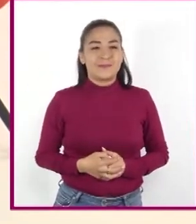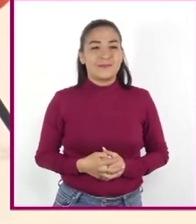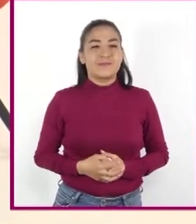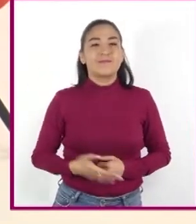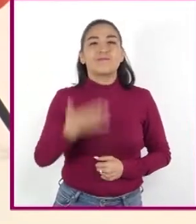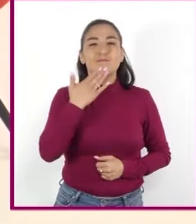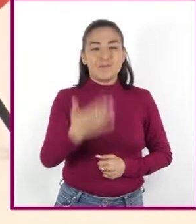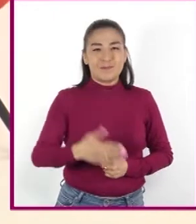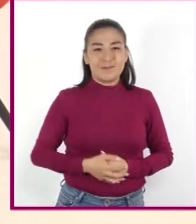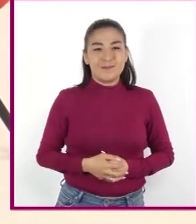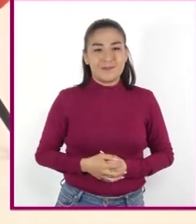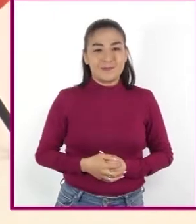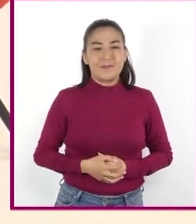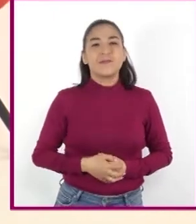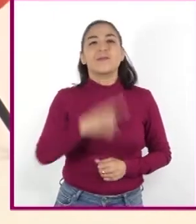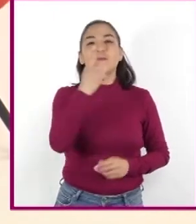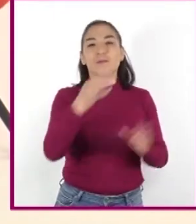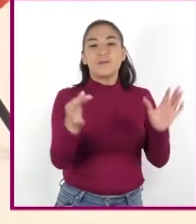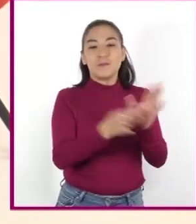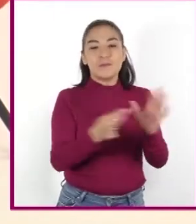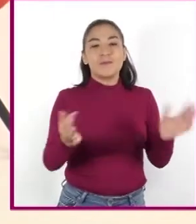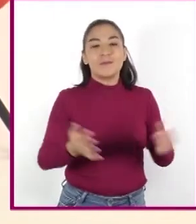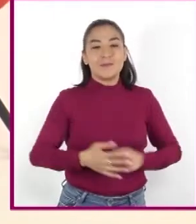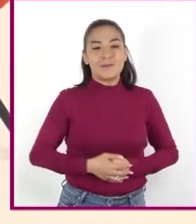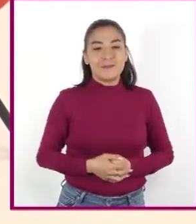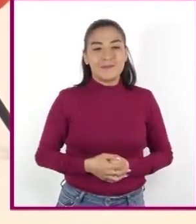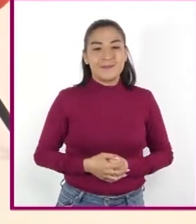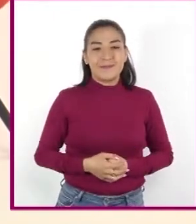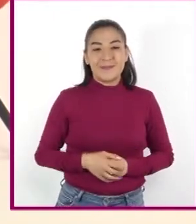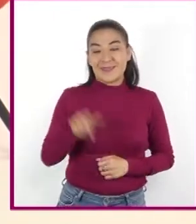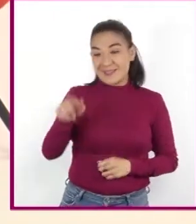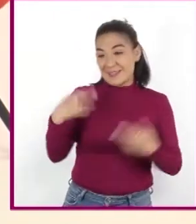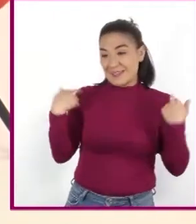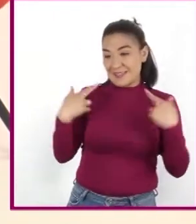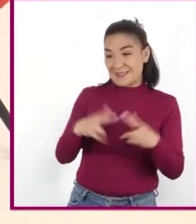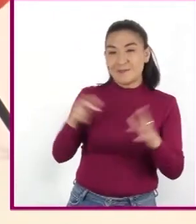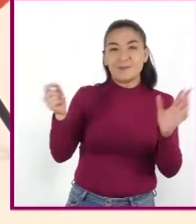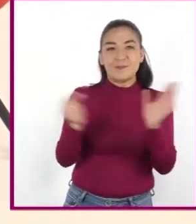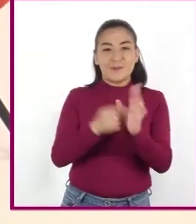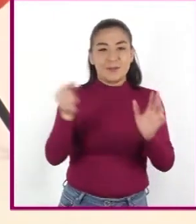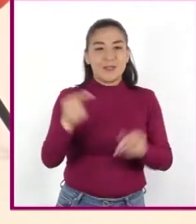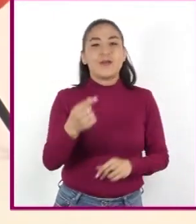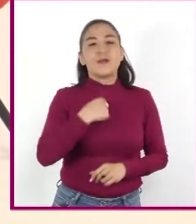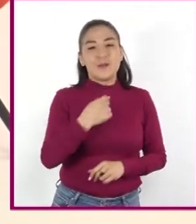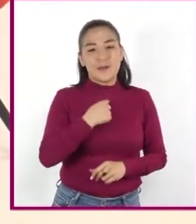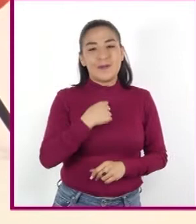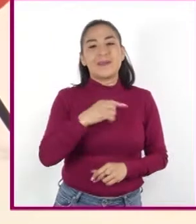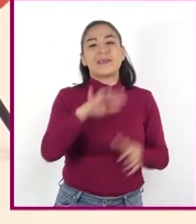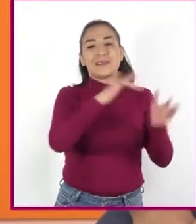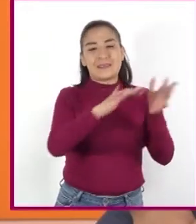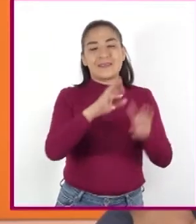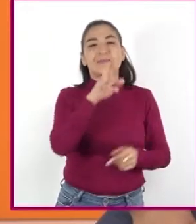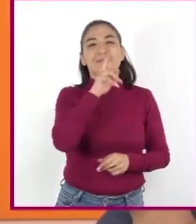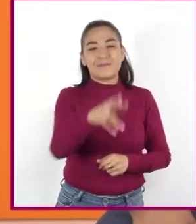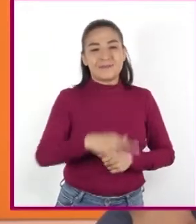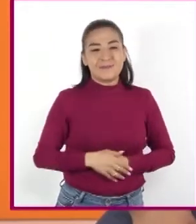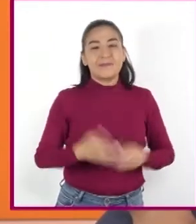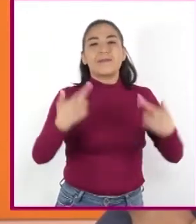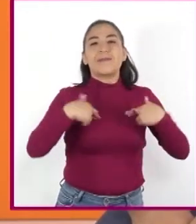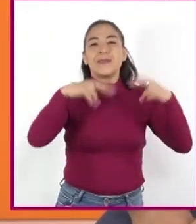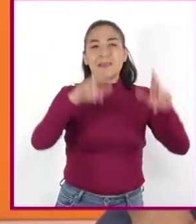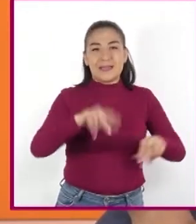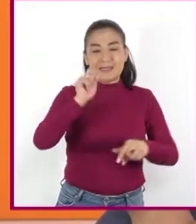Muy bien. Por 1 punto. Por los puntos que le faltaron a la maestra, yo voy a leer la respuesta completa. Representa